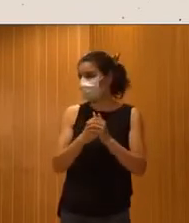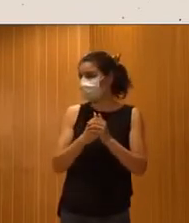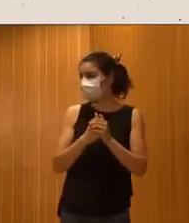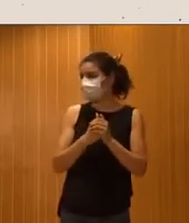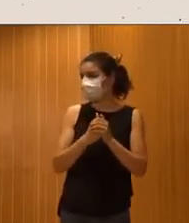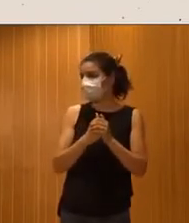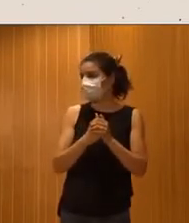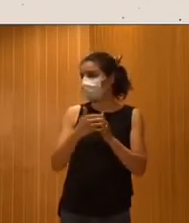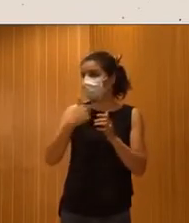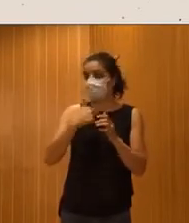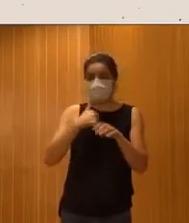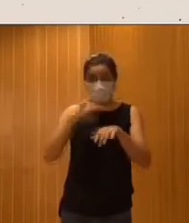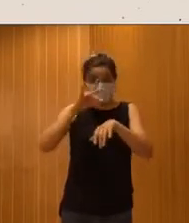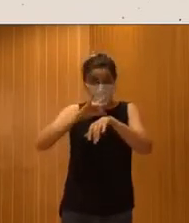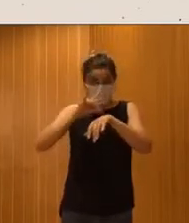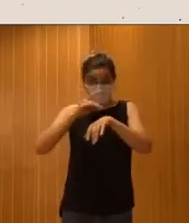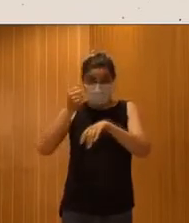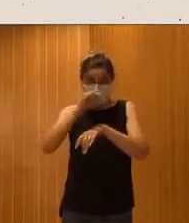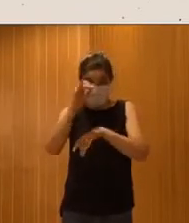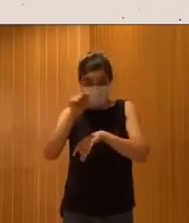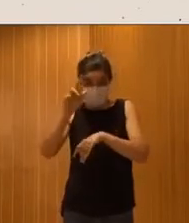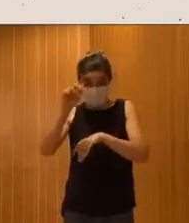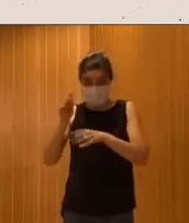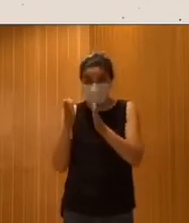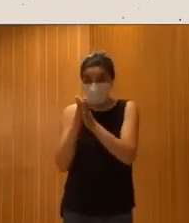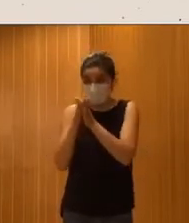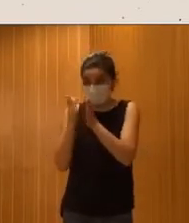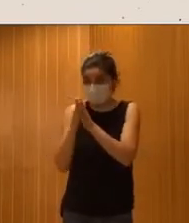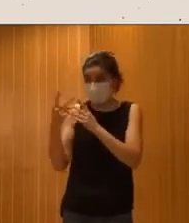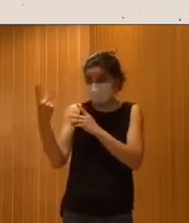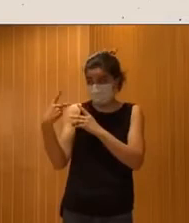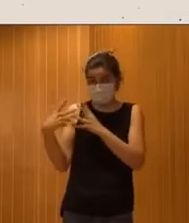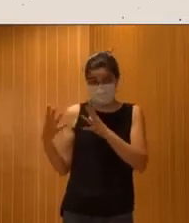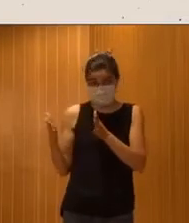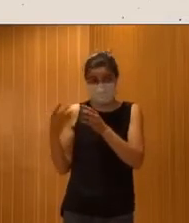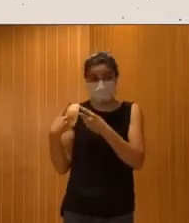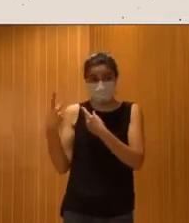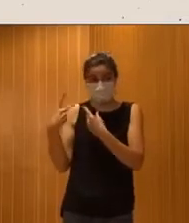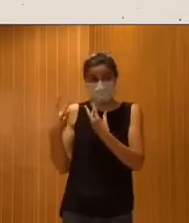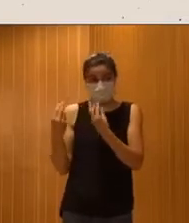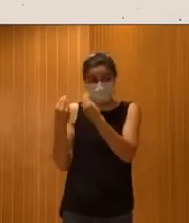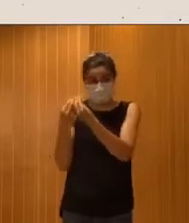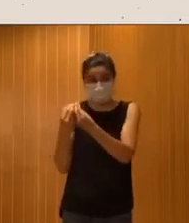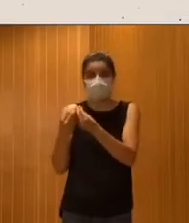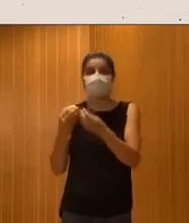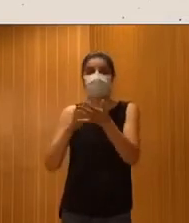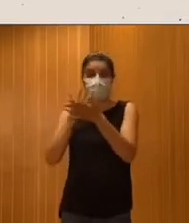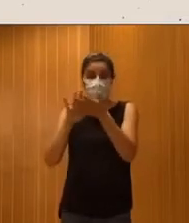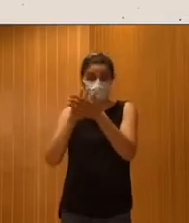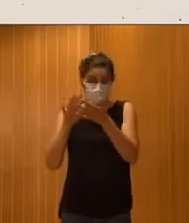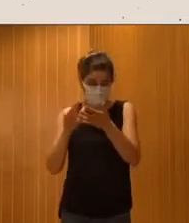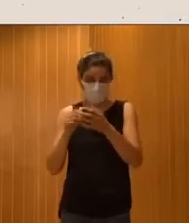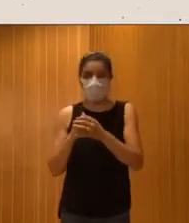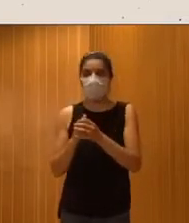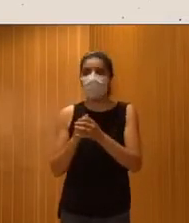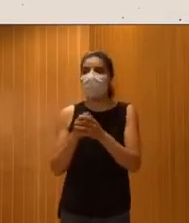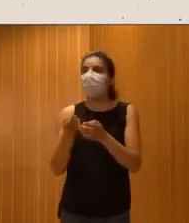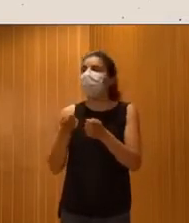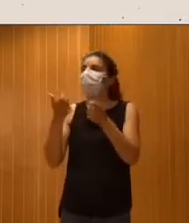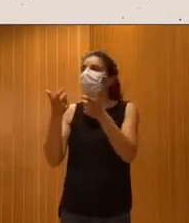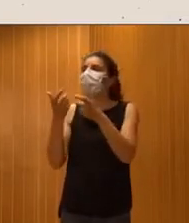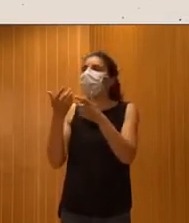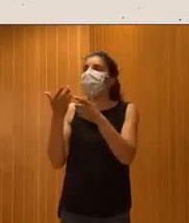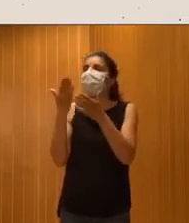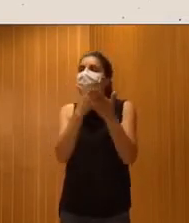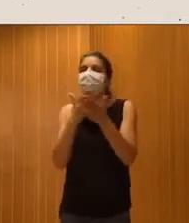aquí con el doctor Lazarán, que somos, digamos, los que manejamos aquí los proyectos de investigación de la Fundación. Hemos hecho un